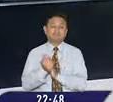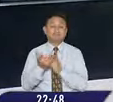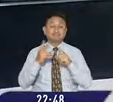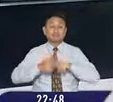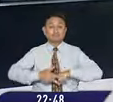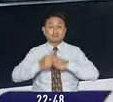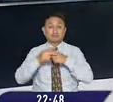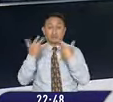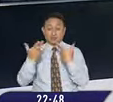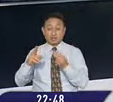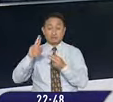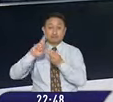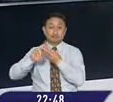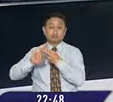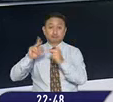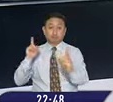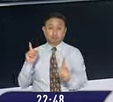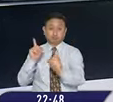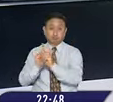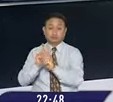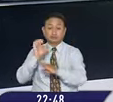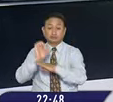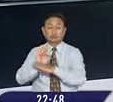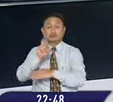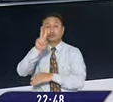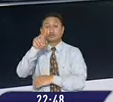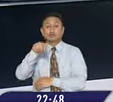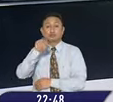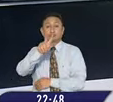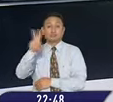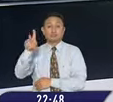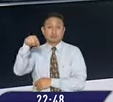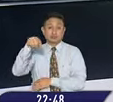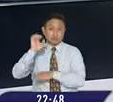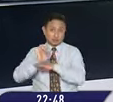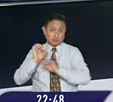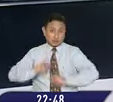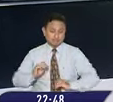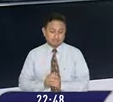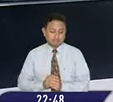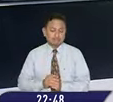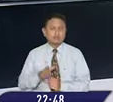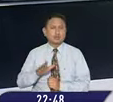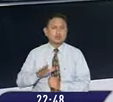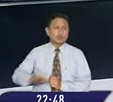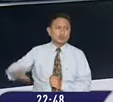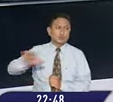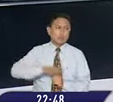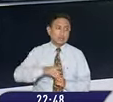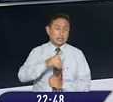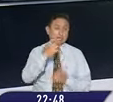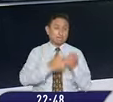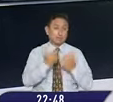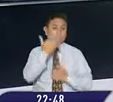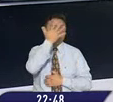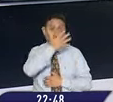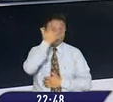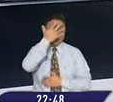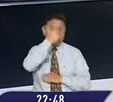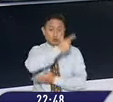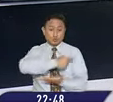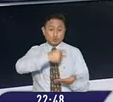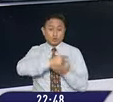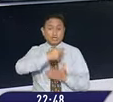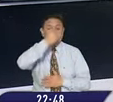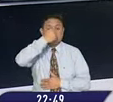Inició el censo presencial Ecuador 2022 en el país. Sin embargo, aquellas zonas conflictivas de Esmeraldas, Guayas